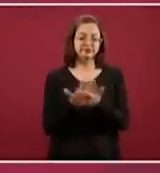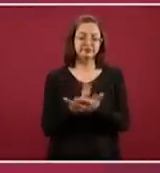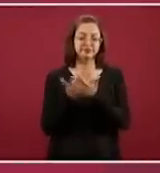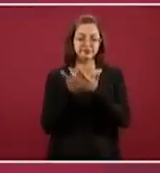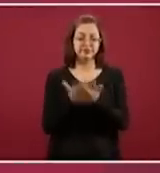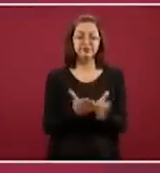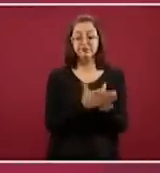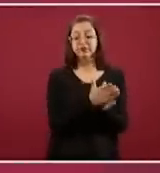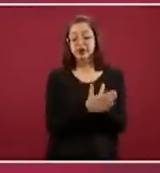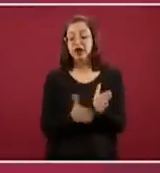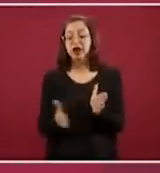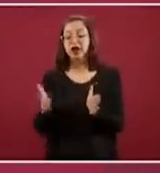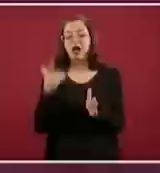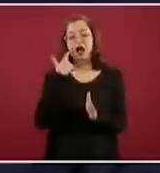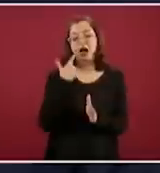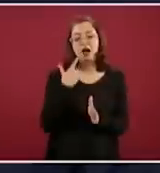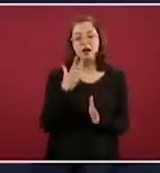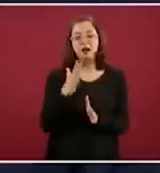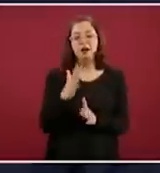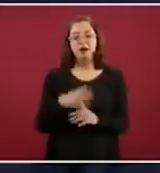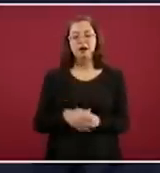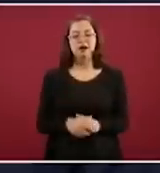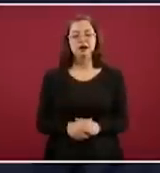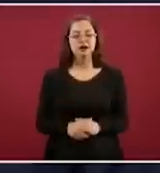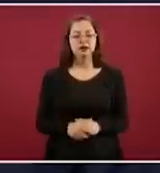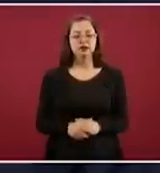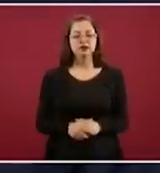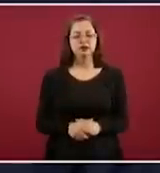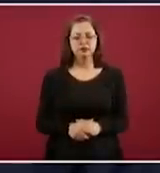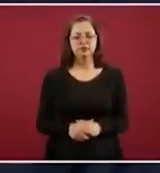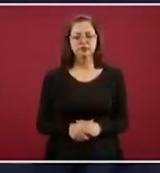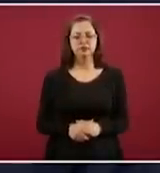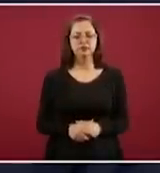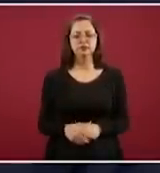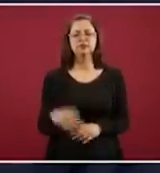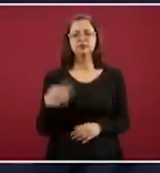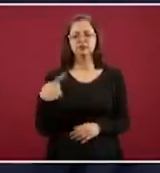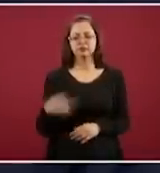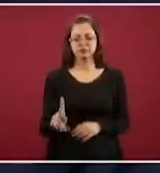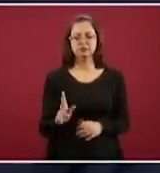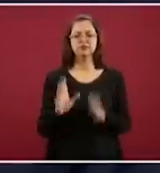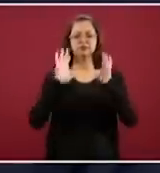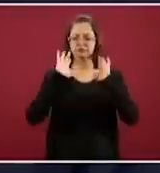estas horas, pero ya hay un acuerdo inicial